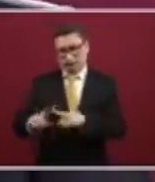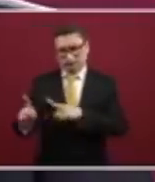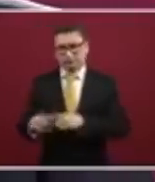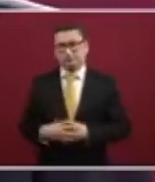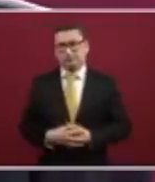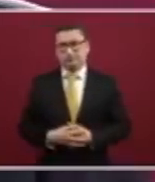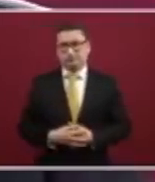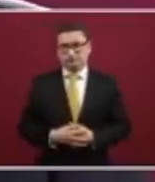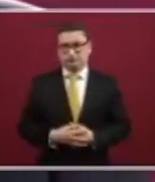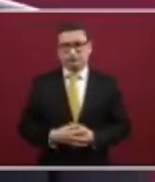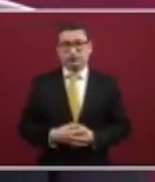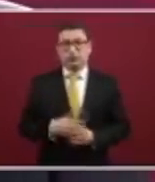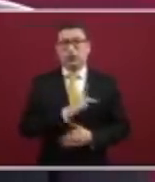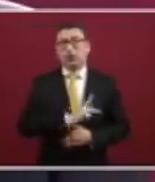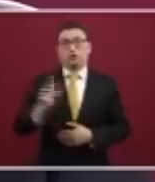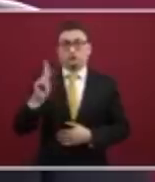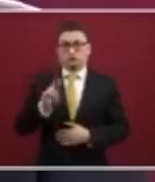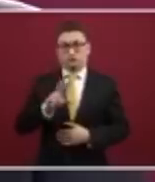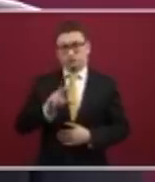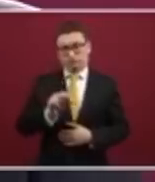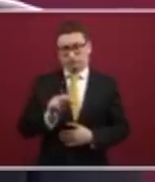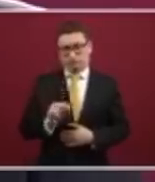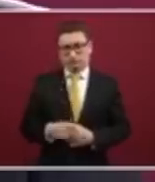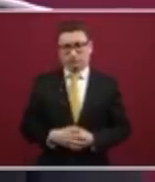Sí, para no generalizar,